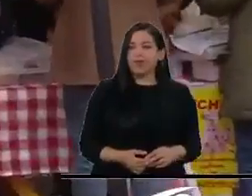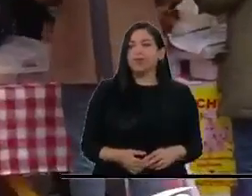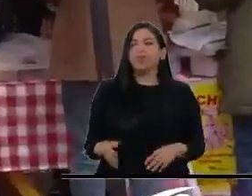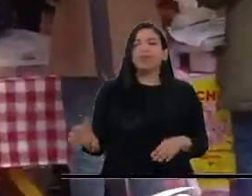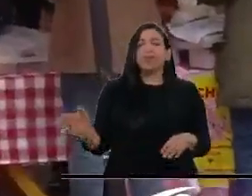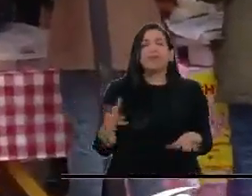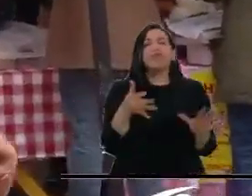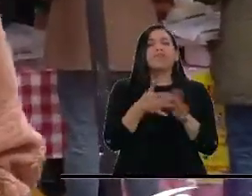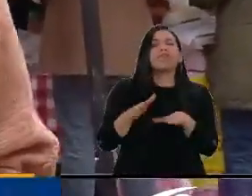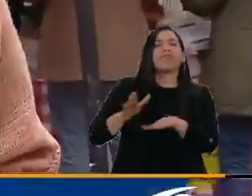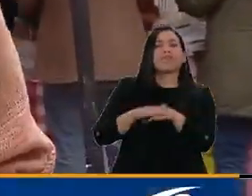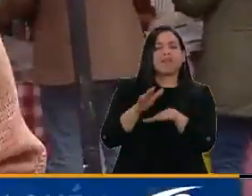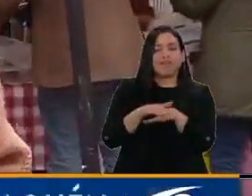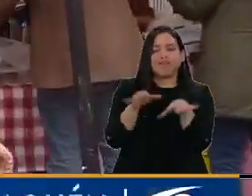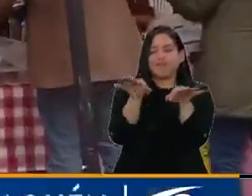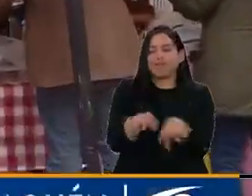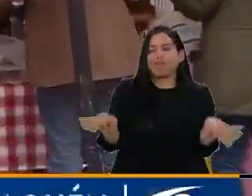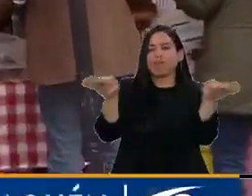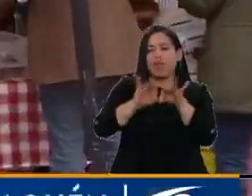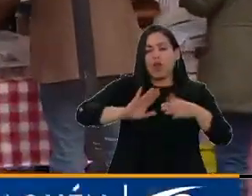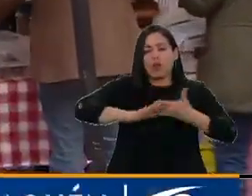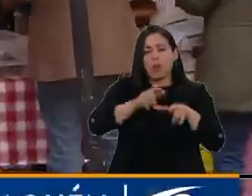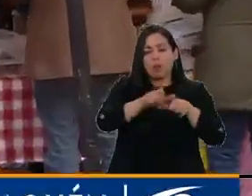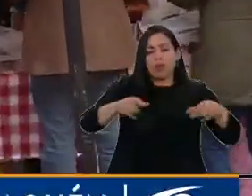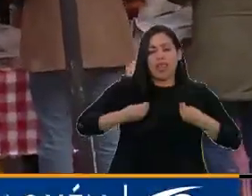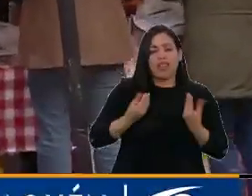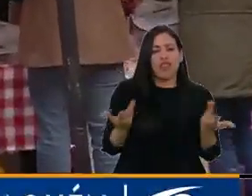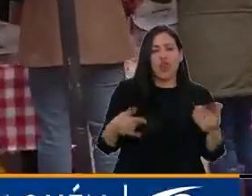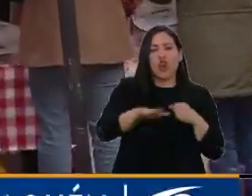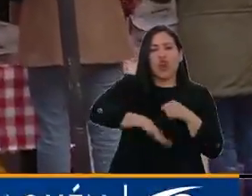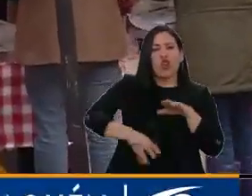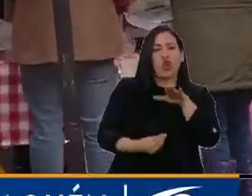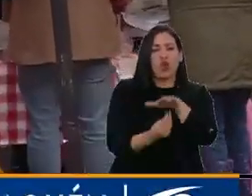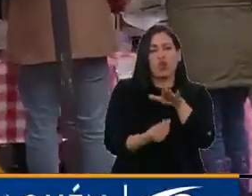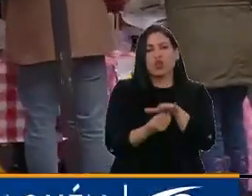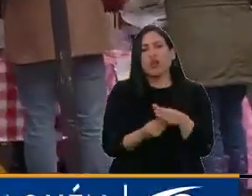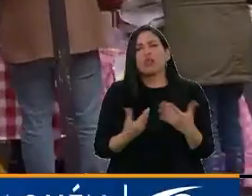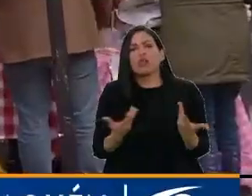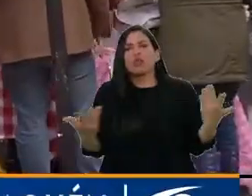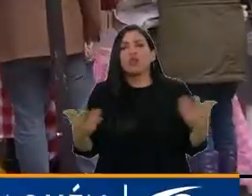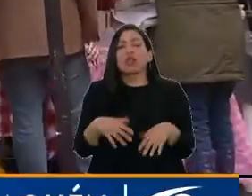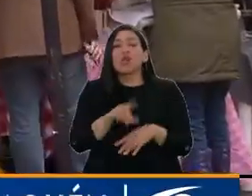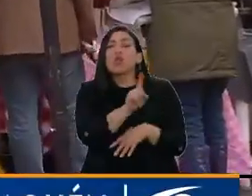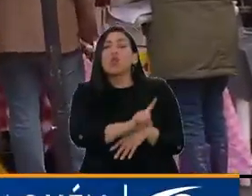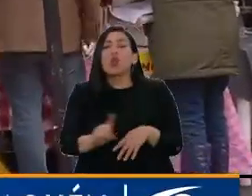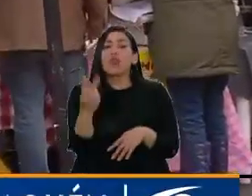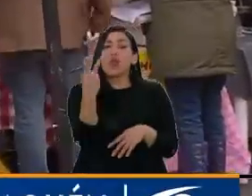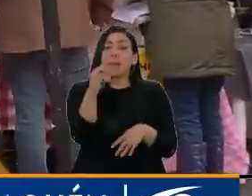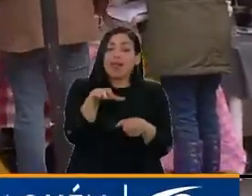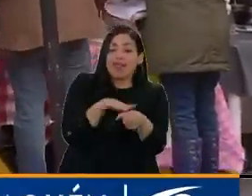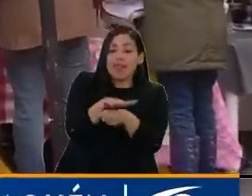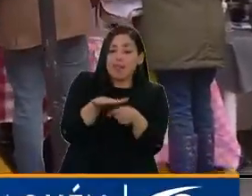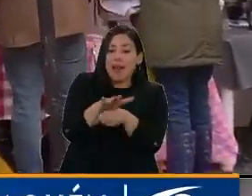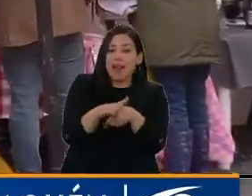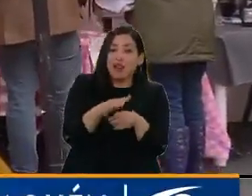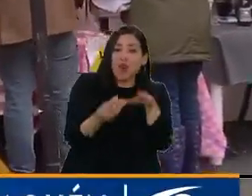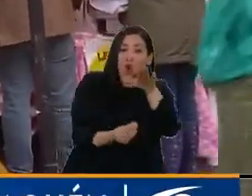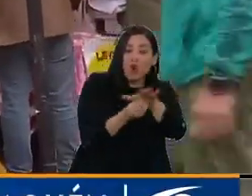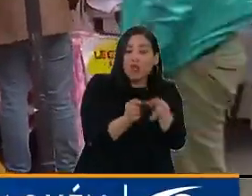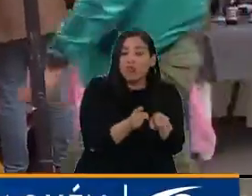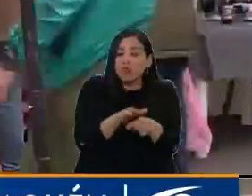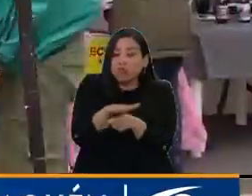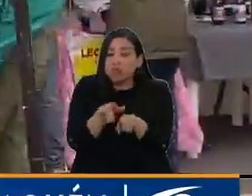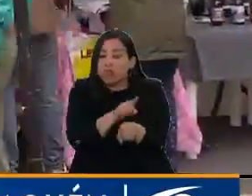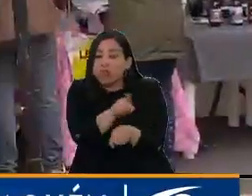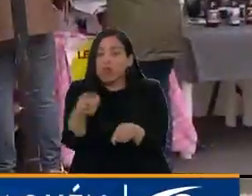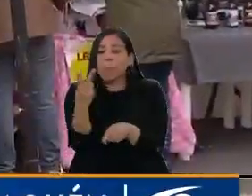Otro de los llamados importantes que hace la comunidad aquí en Usaquén son los habitantes de cerca de 20 barrios de esta localidad que están pidiendo